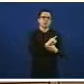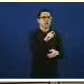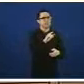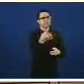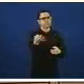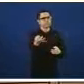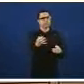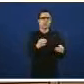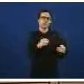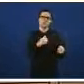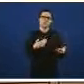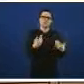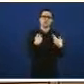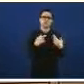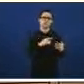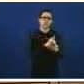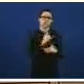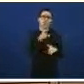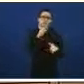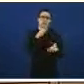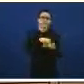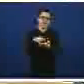algúnas entidades Financias Moitas gracias, presidente gracias, señoría